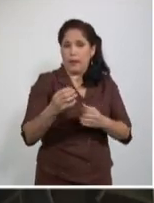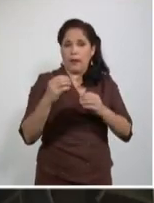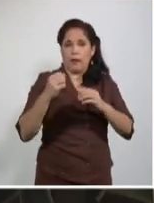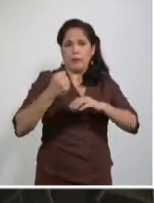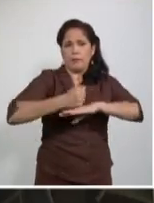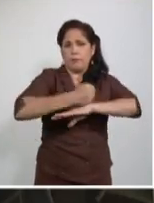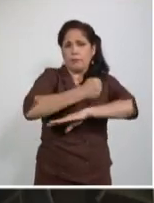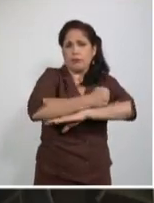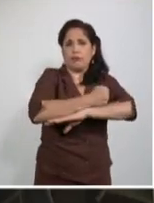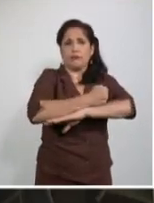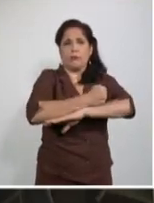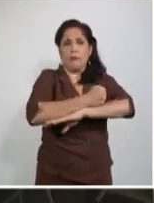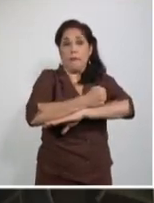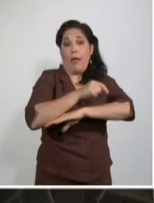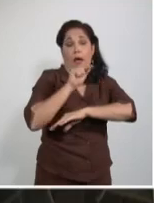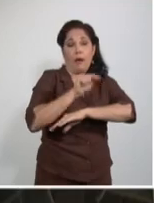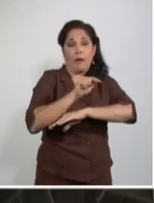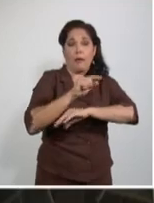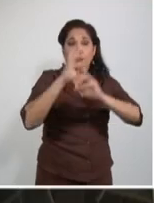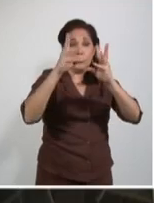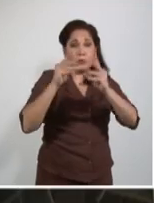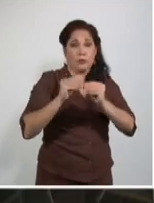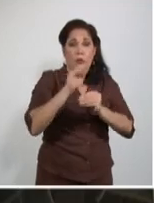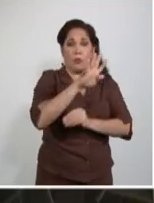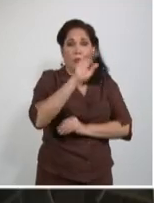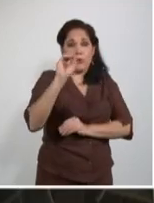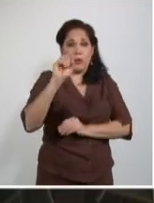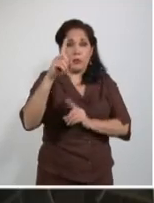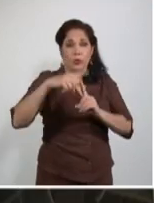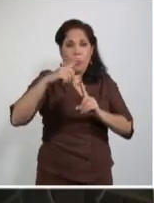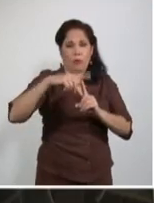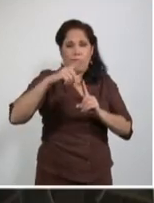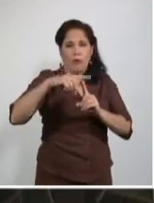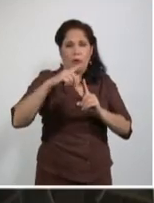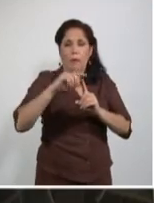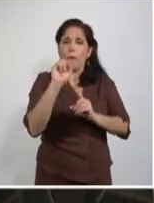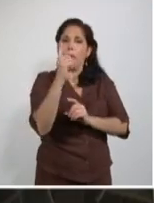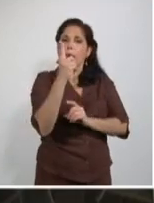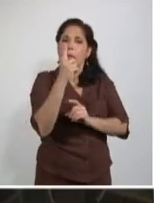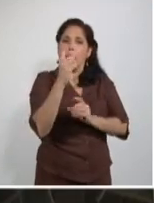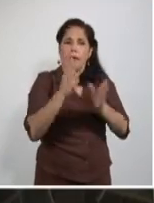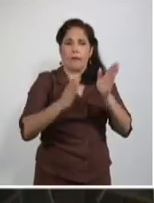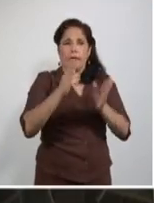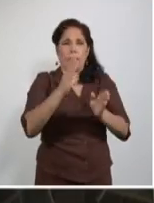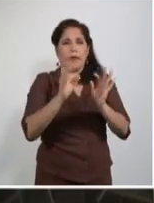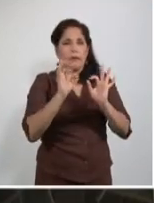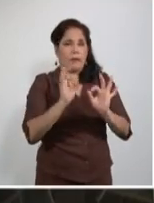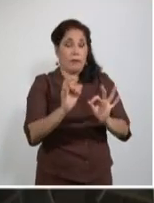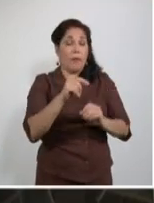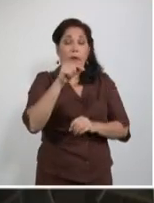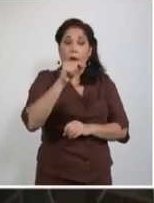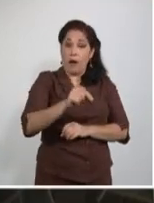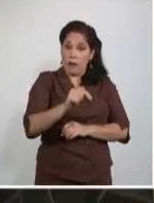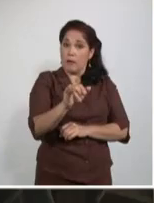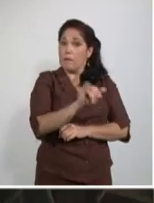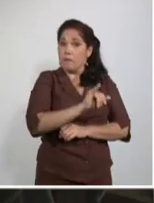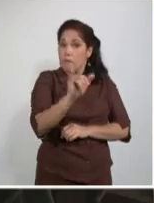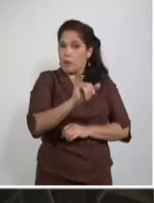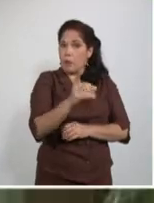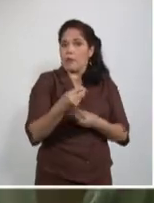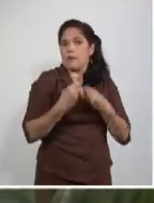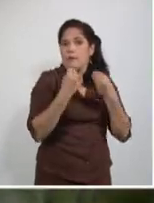contenedores, es decir, casillas, para con un total de casi 400 toneladas, que es la primera parte. Aquí se le va a